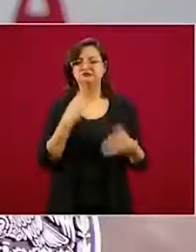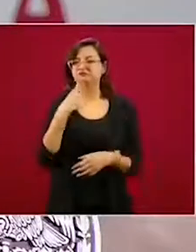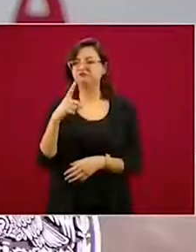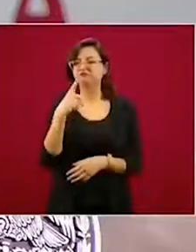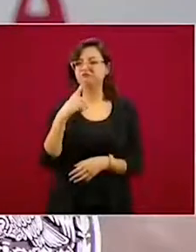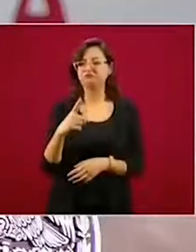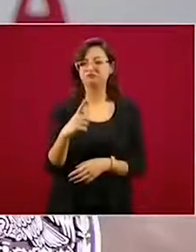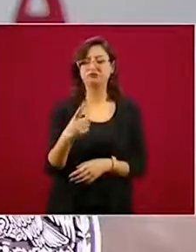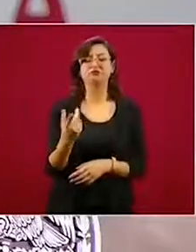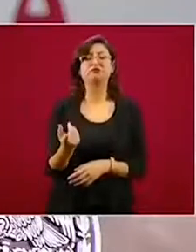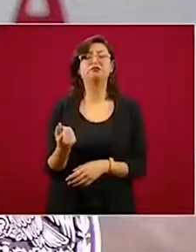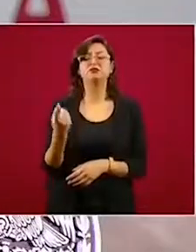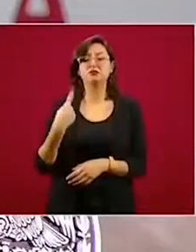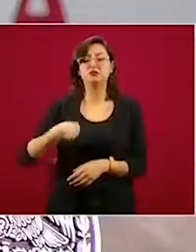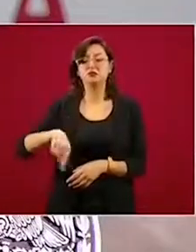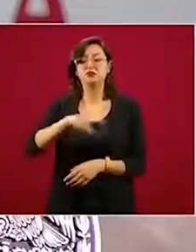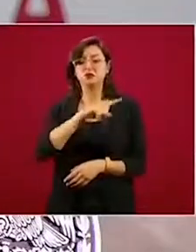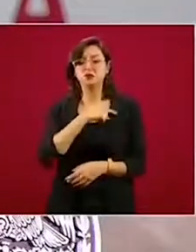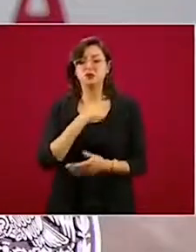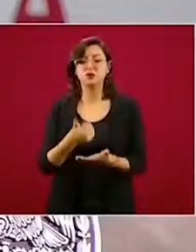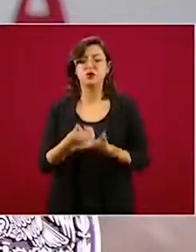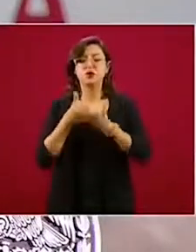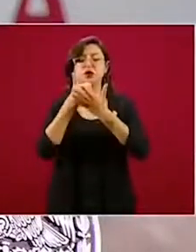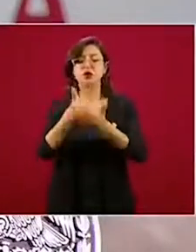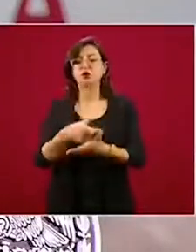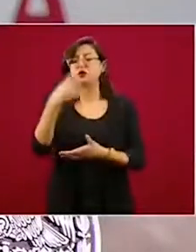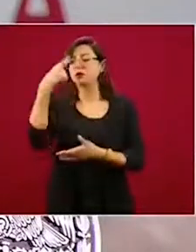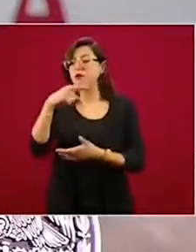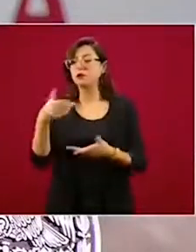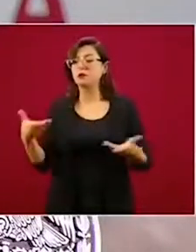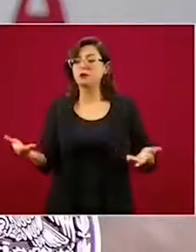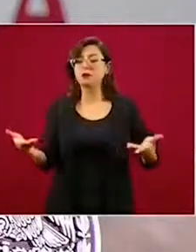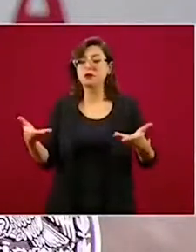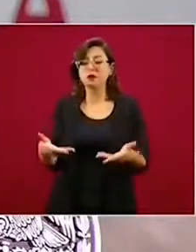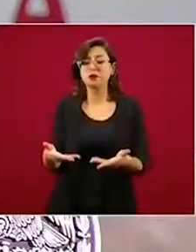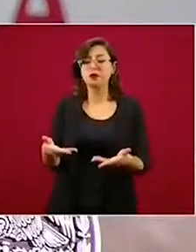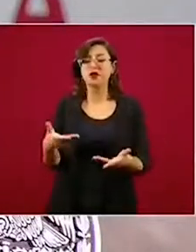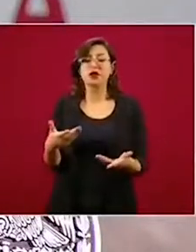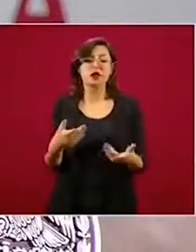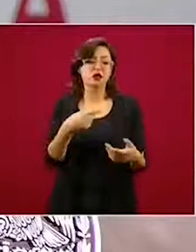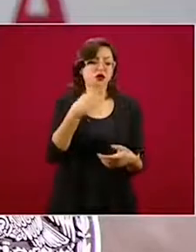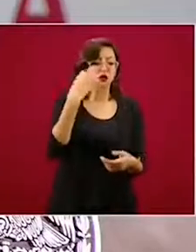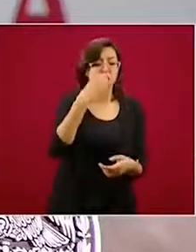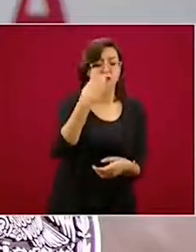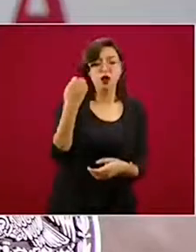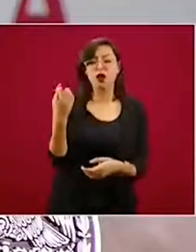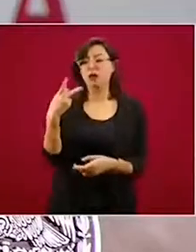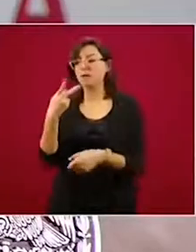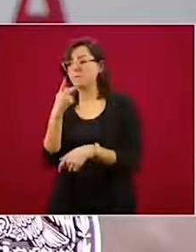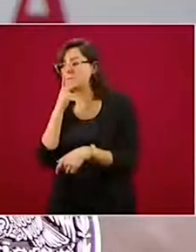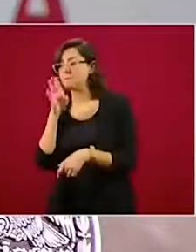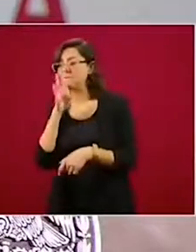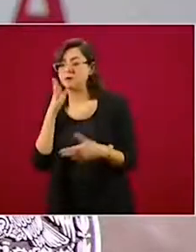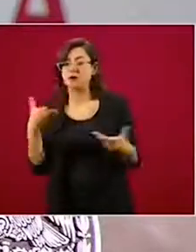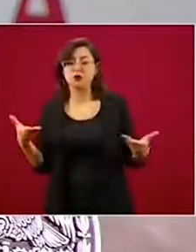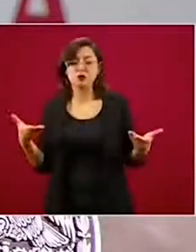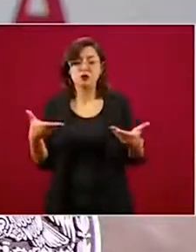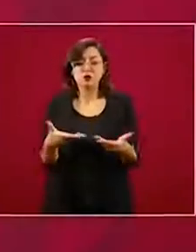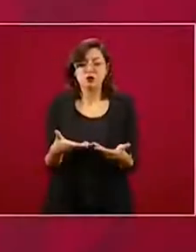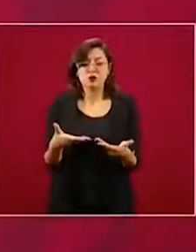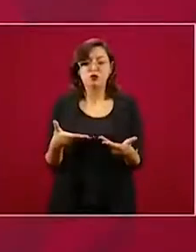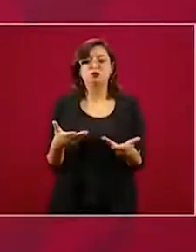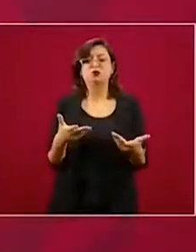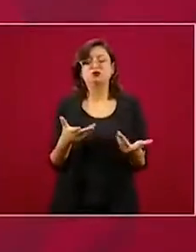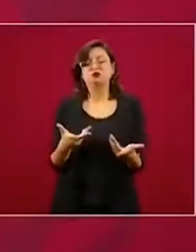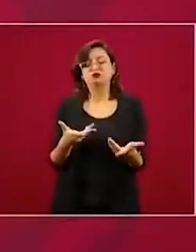coadyuvado a que se pongan de acuerdo y concilien los colegios con los padres de familia para que hagan una quita, una